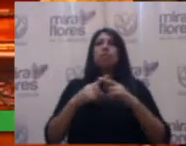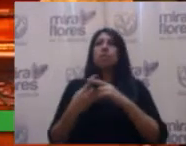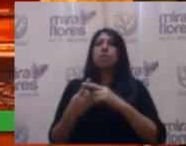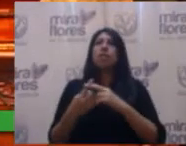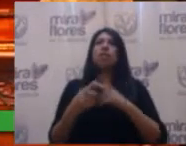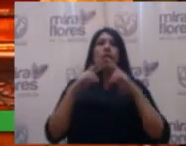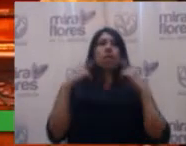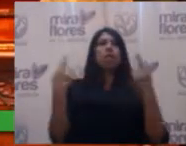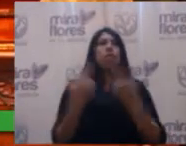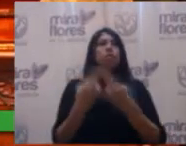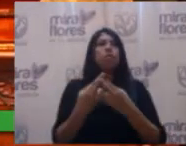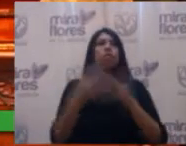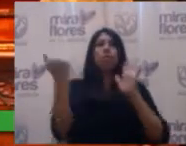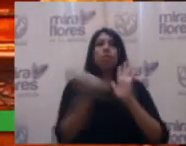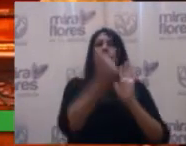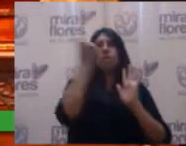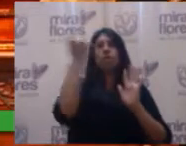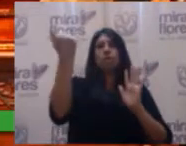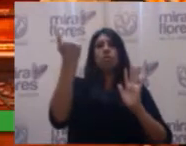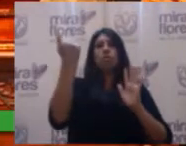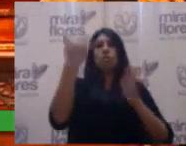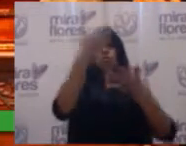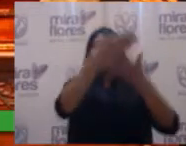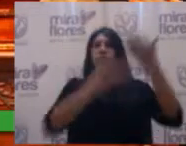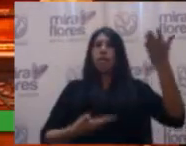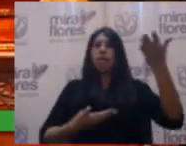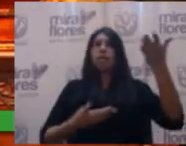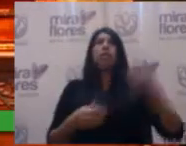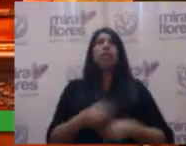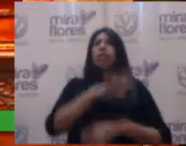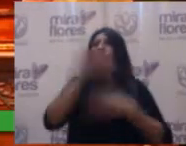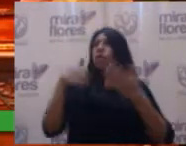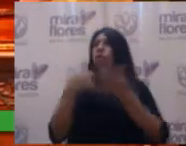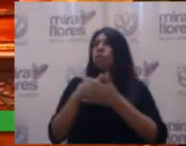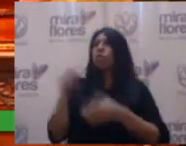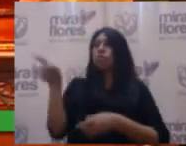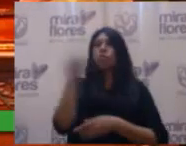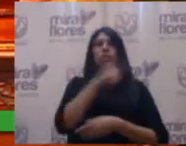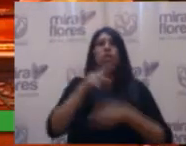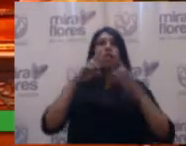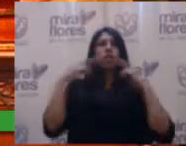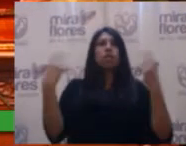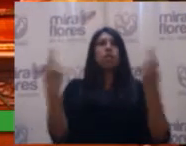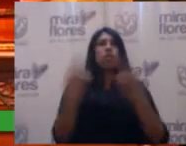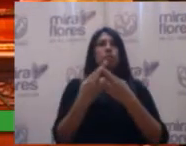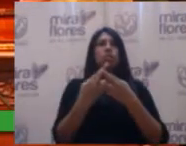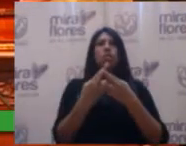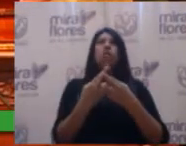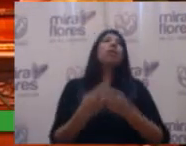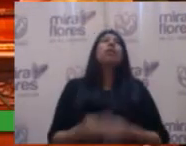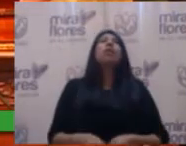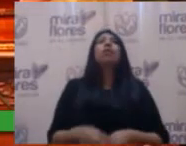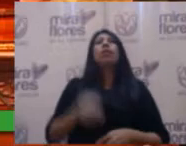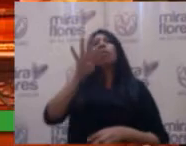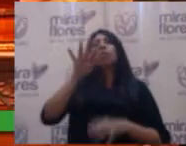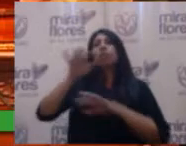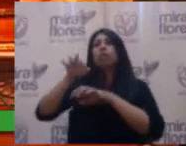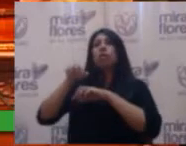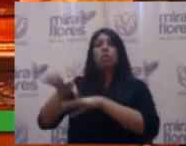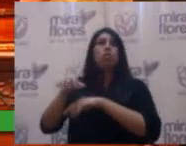lo que es la aprobación del acta que todos ustedes, miembros del Consejo, han recibido. Es el acta de la sesión ordinaria de fecha 4 de